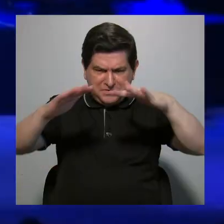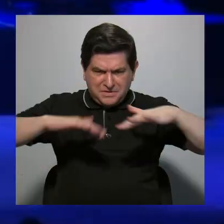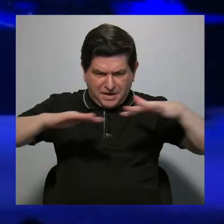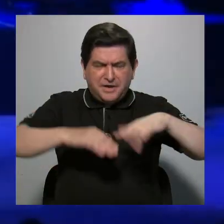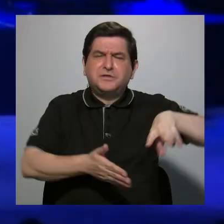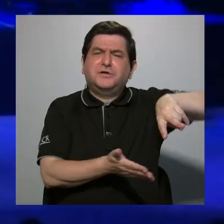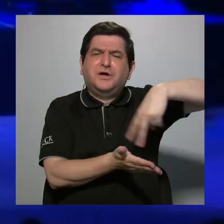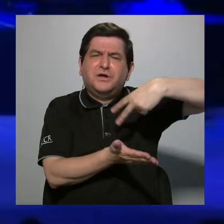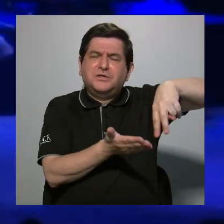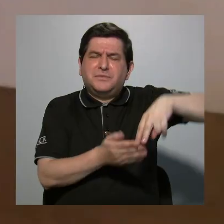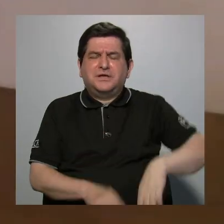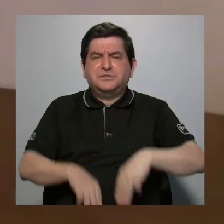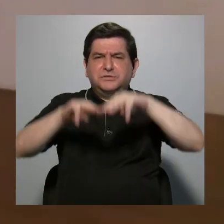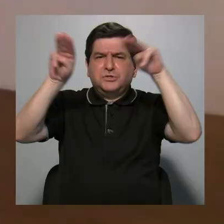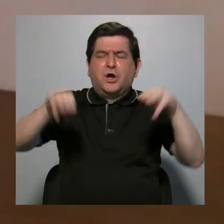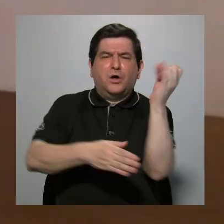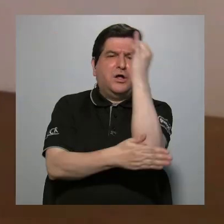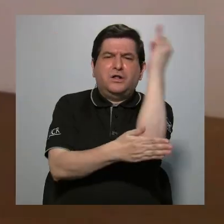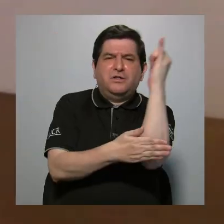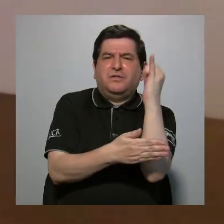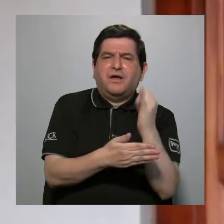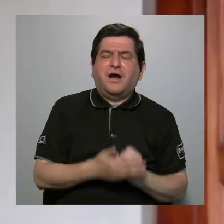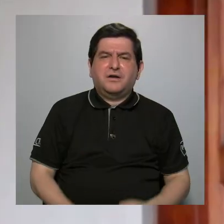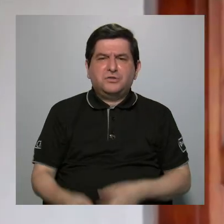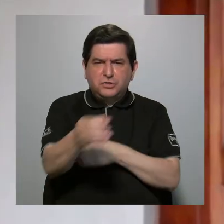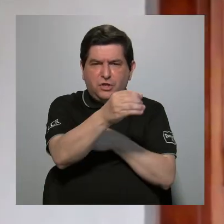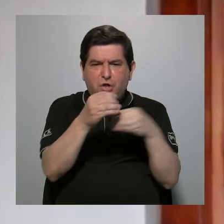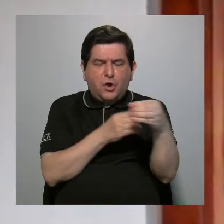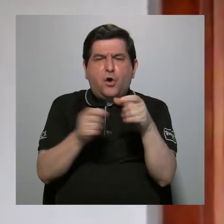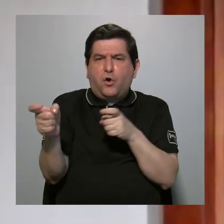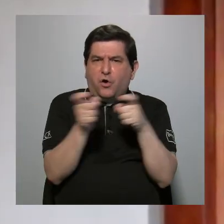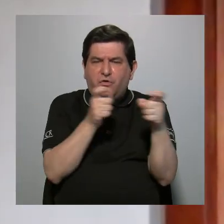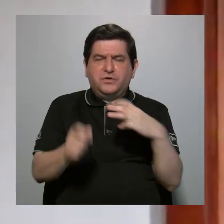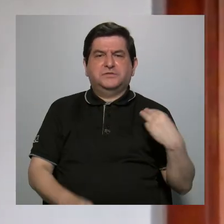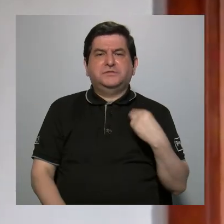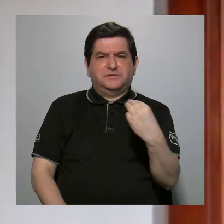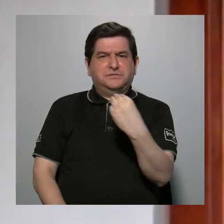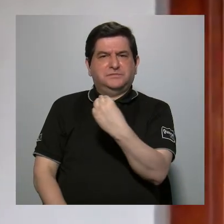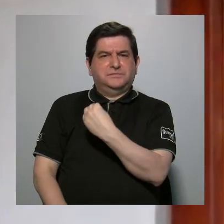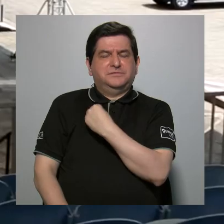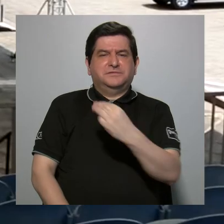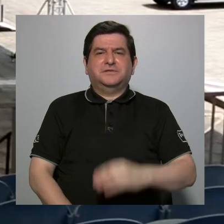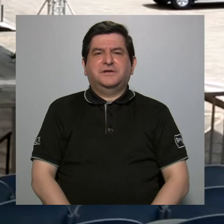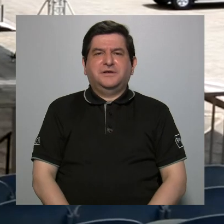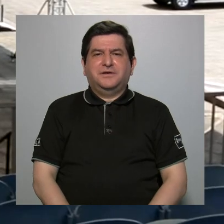para danza, museos de arte, oficinas administrativas del ministerio.